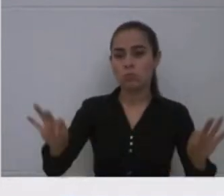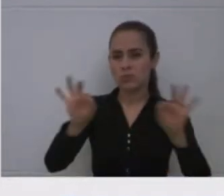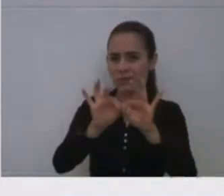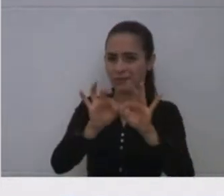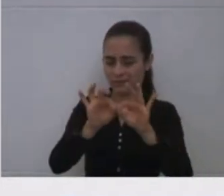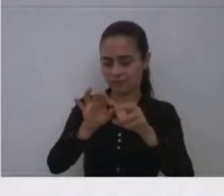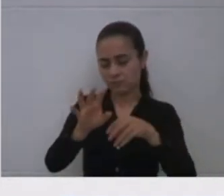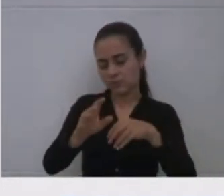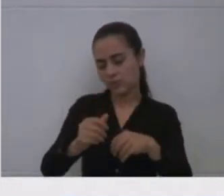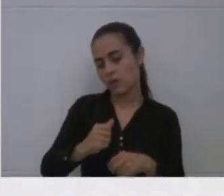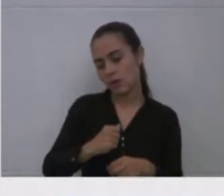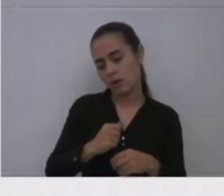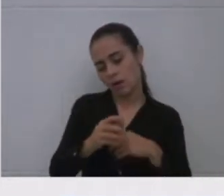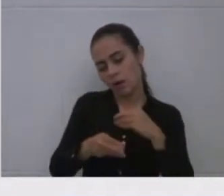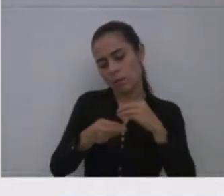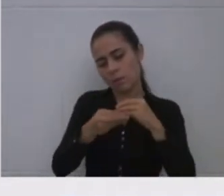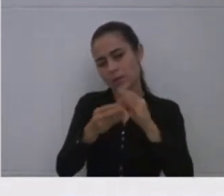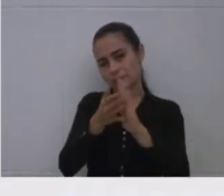claridades.